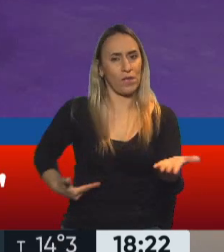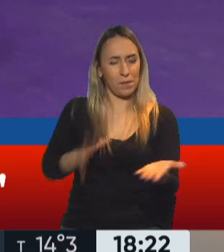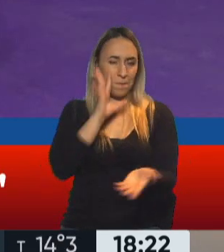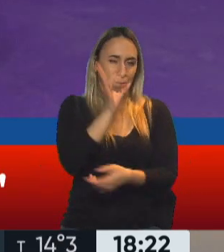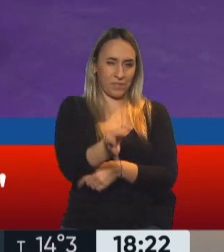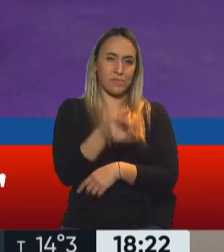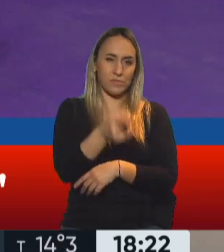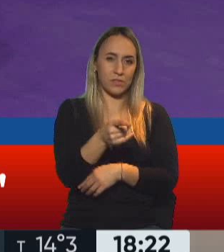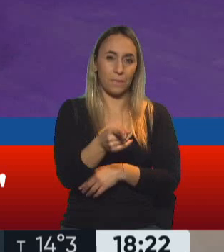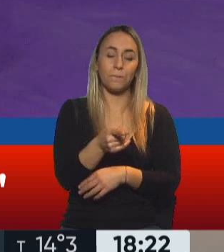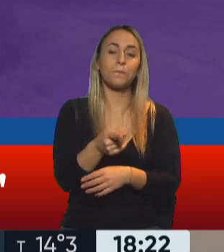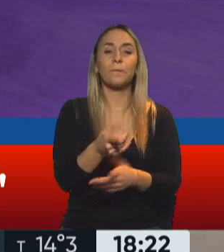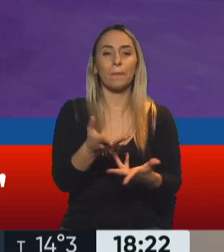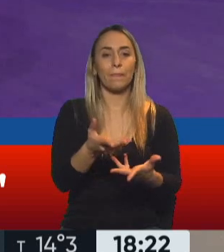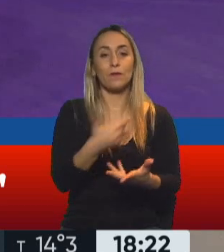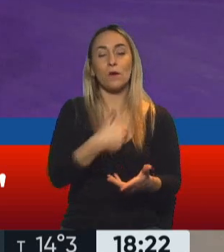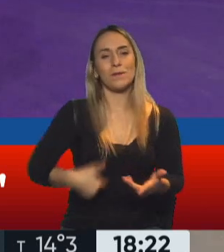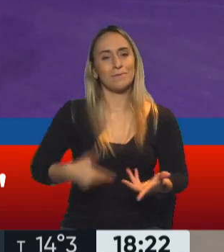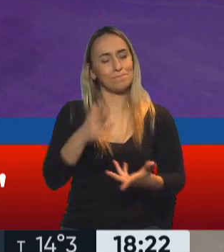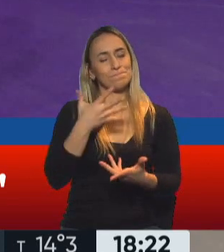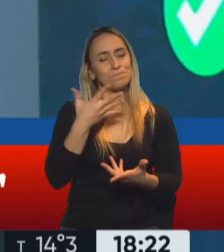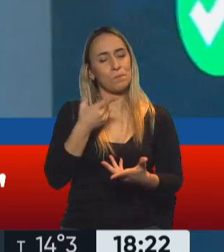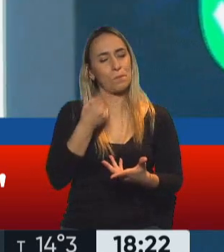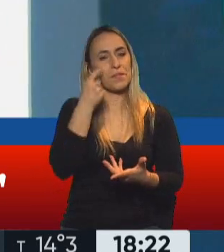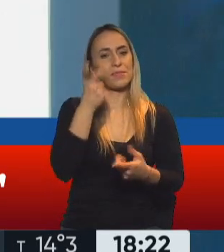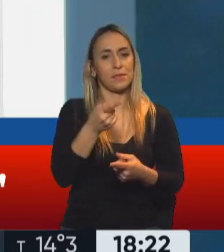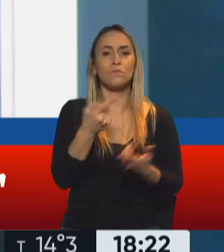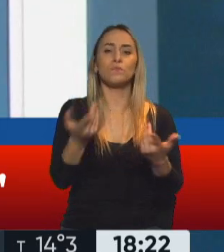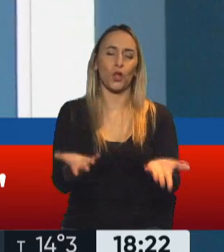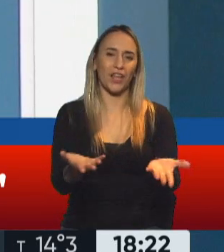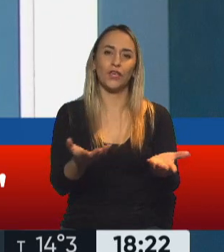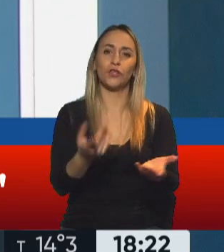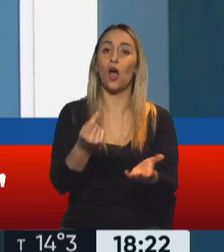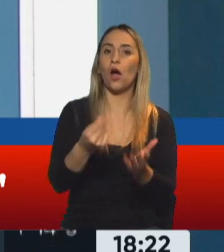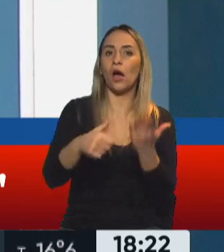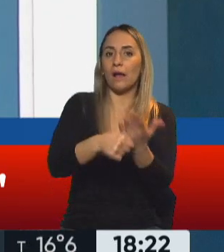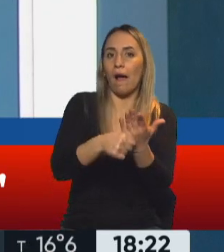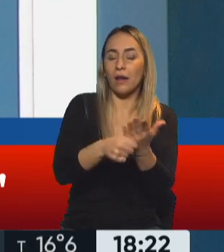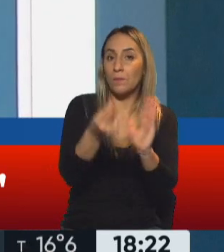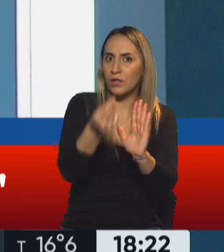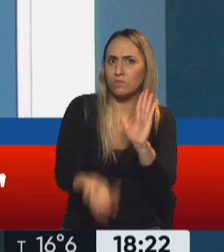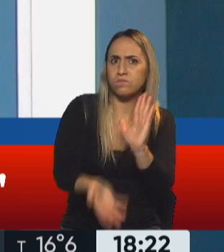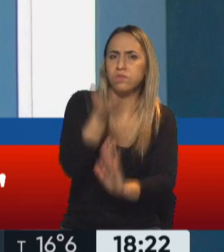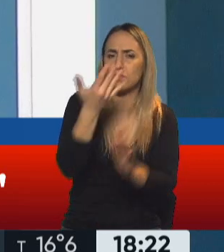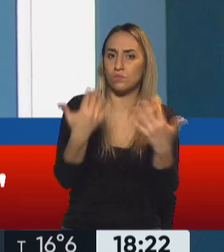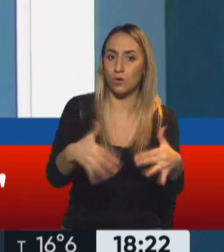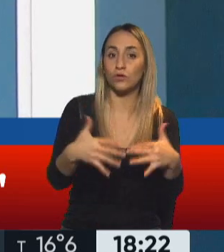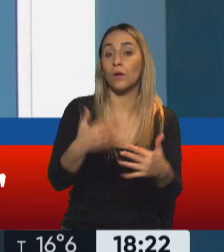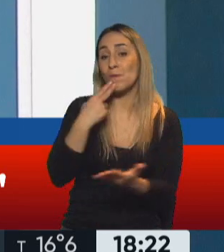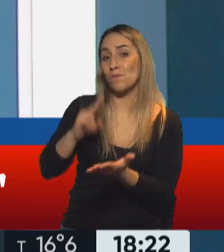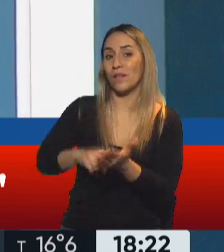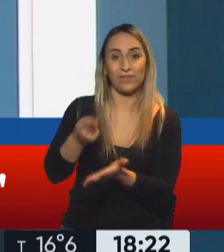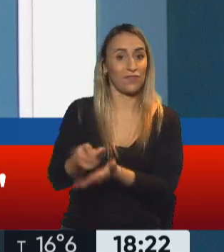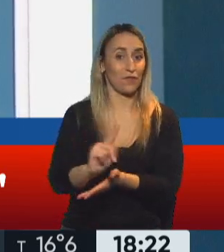digamos, una de las principales explicaciones que el gobierno detecta por las cuales la carne ha aumentado tanto, ¿no? La evasión fiscal, la subfacturación por parte de